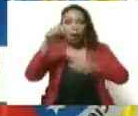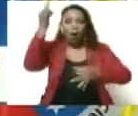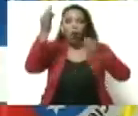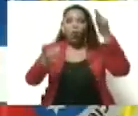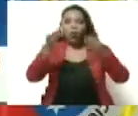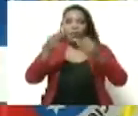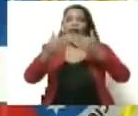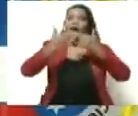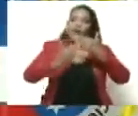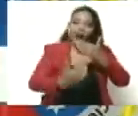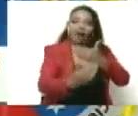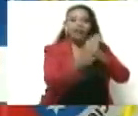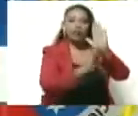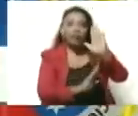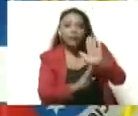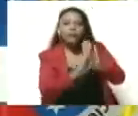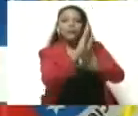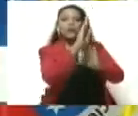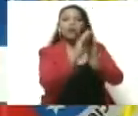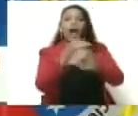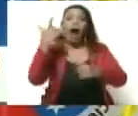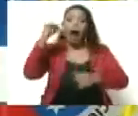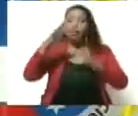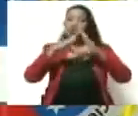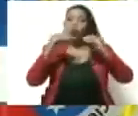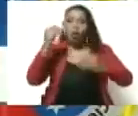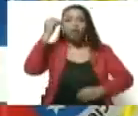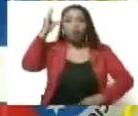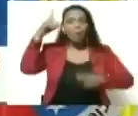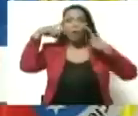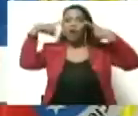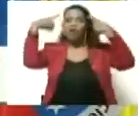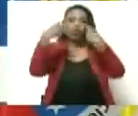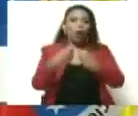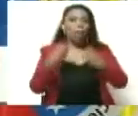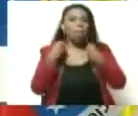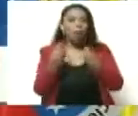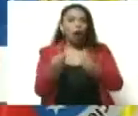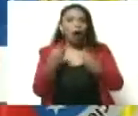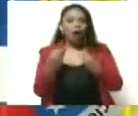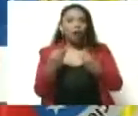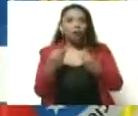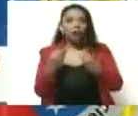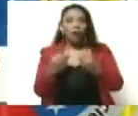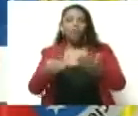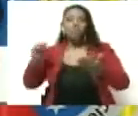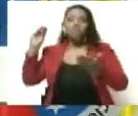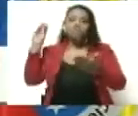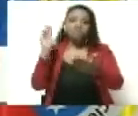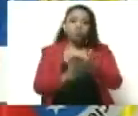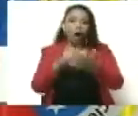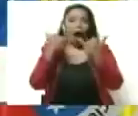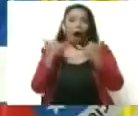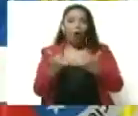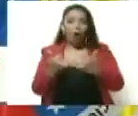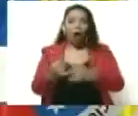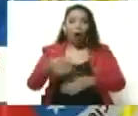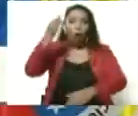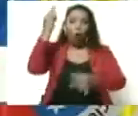en avanzada, que tiene todas las capacidades para poner a orden de la